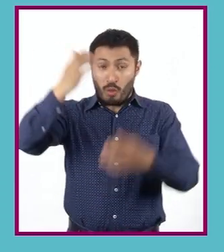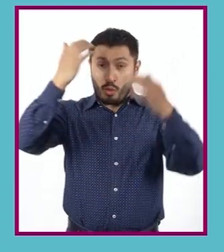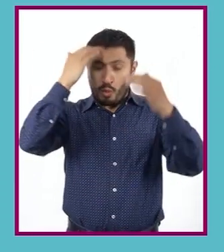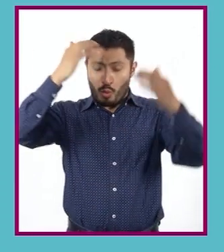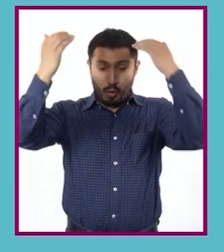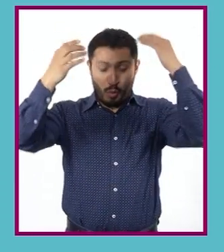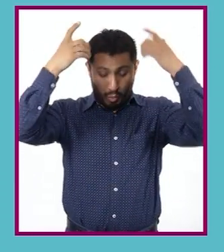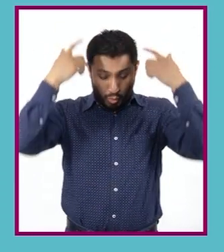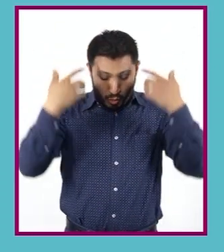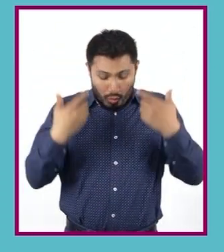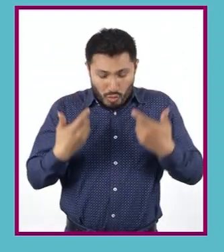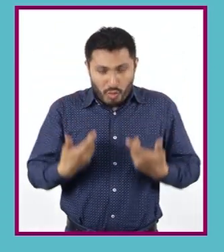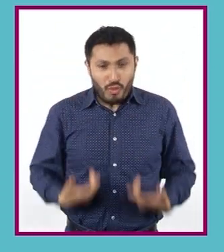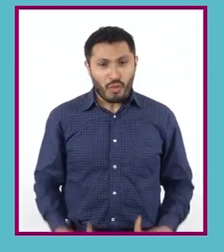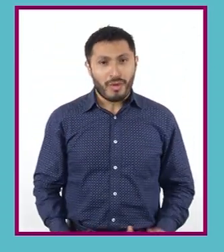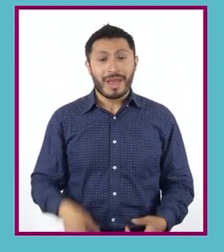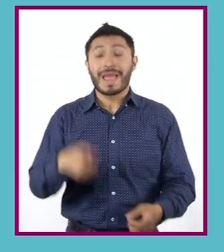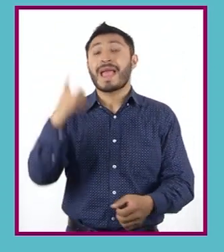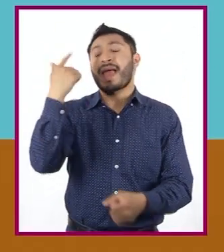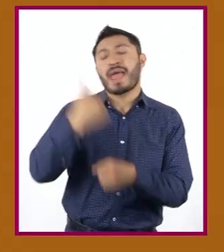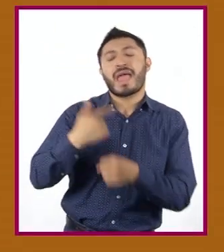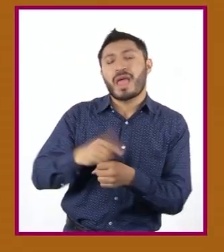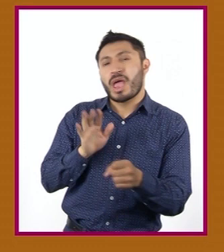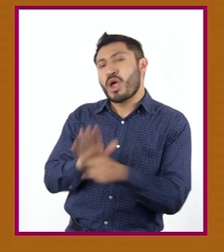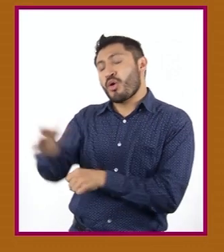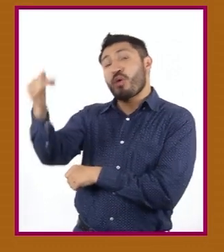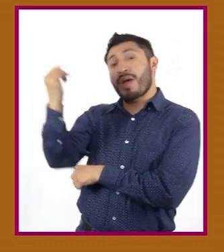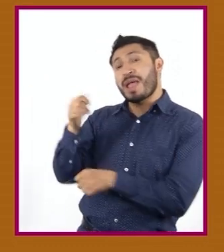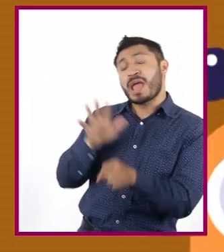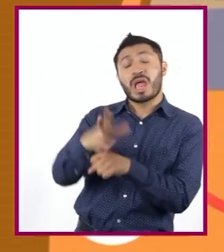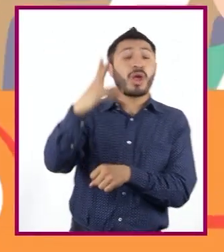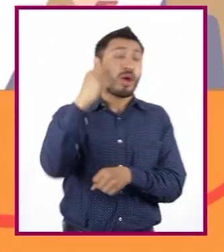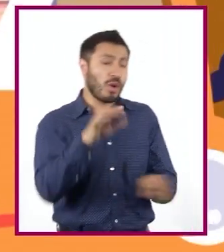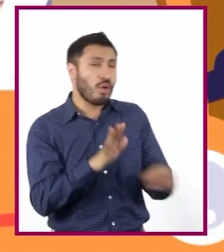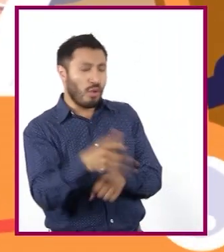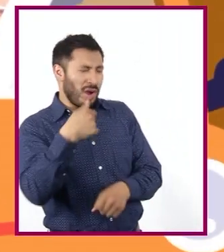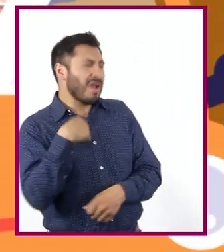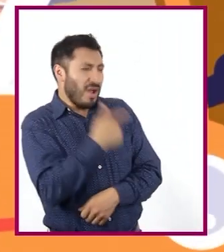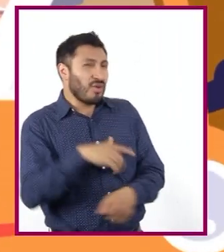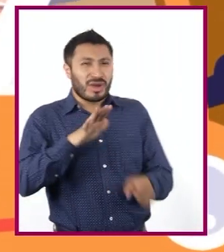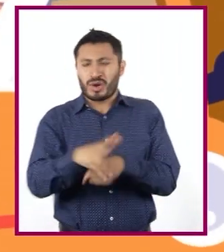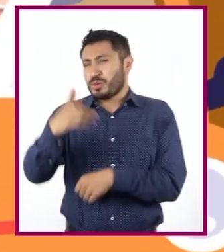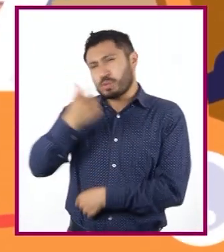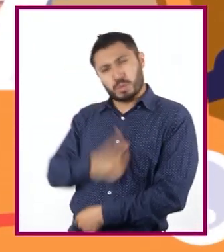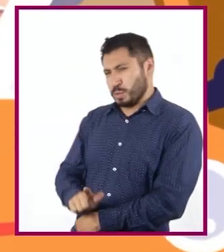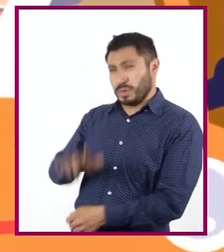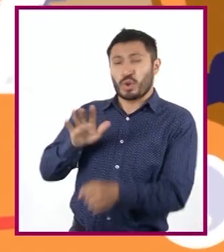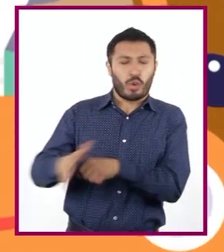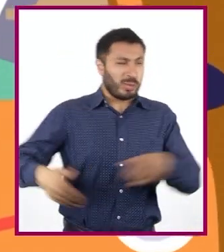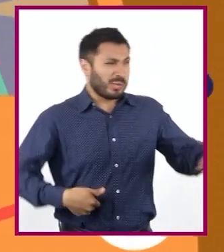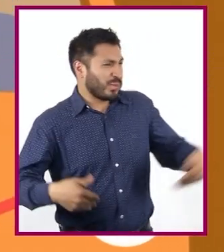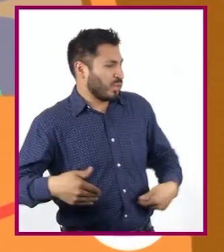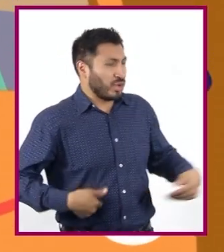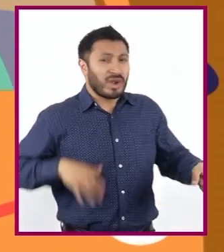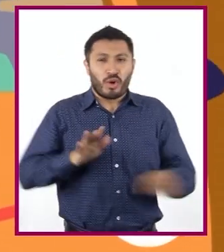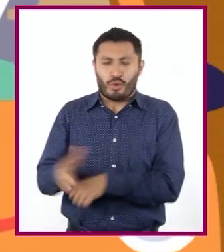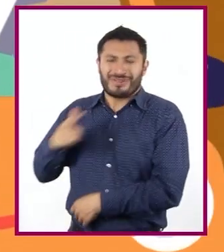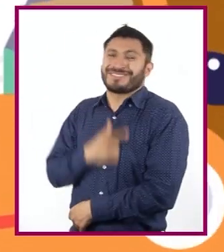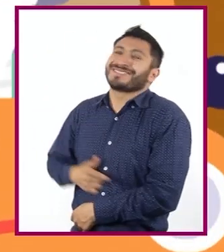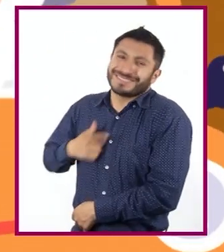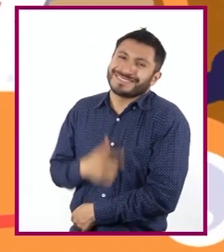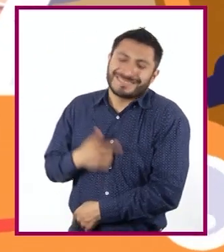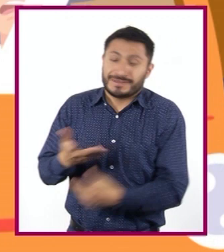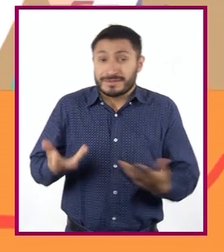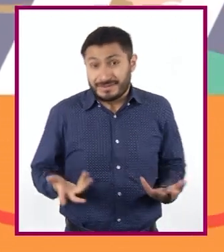y atenderlos. Si la curiosidad quiere saber algo, investiguemos y demos respuesta. Como todo, formar el hábito